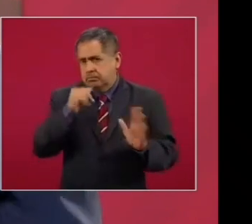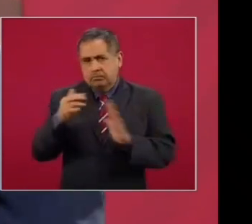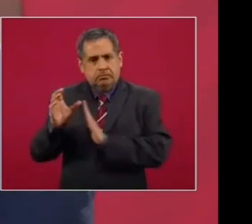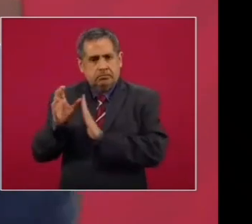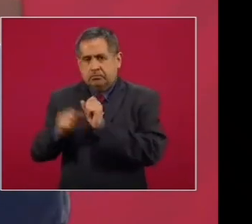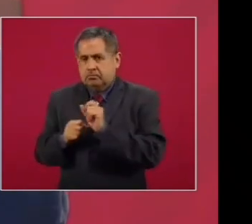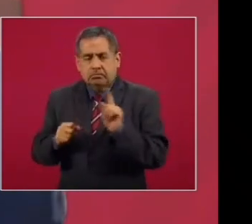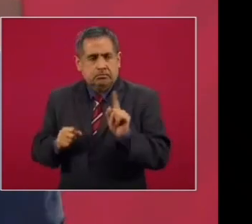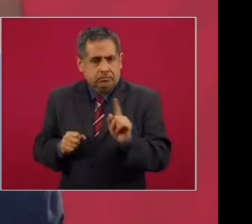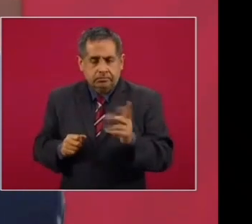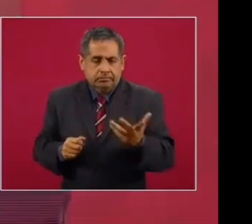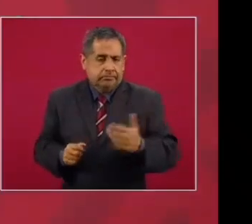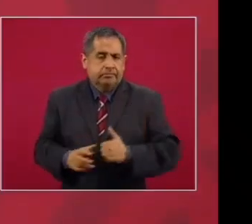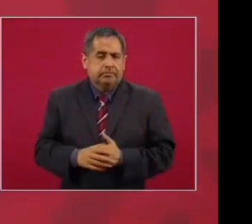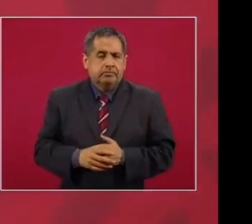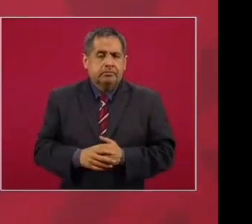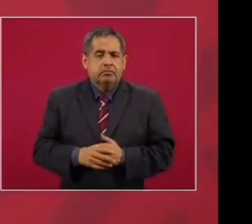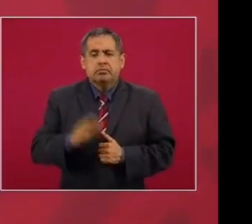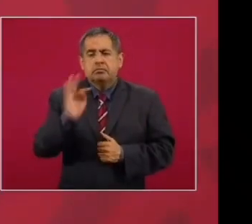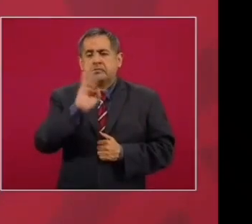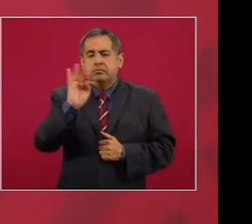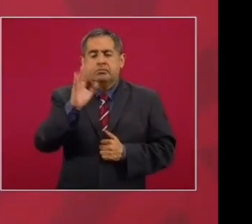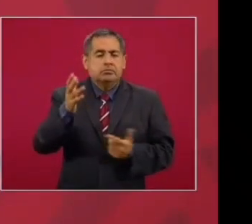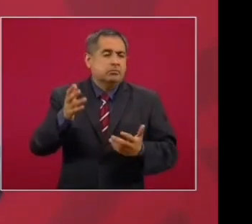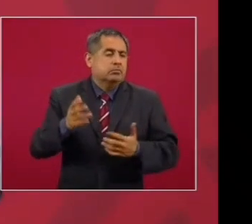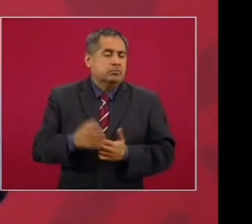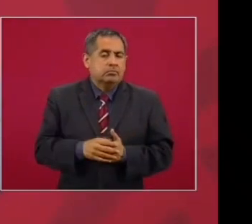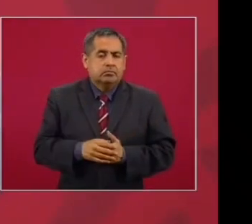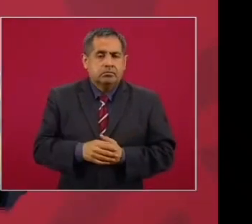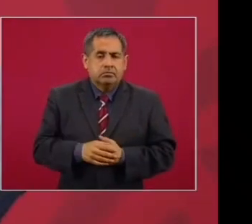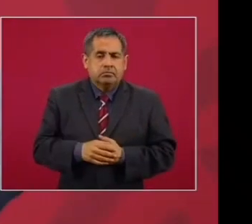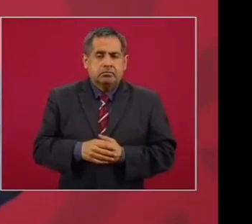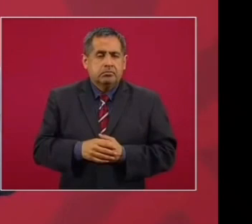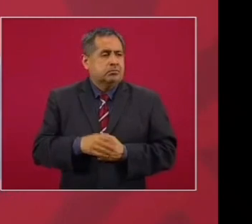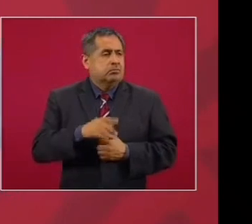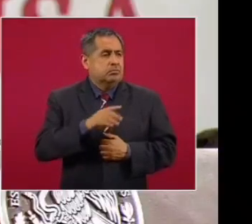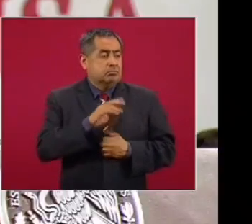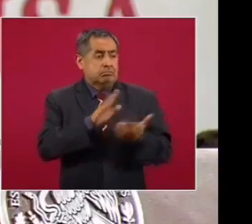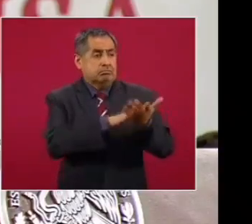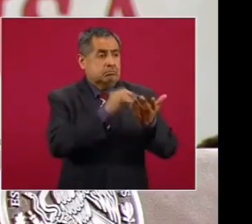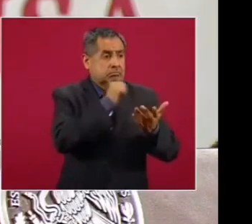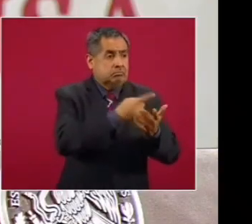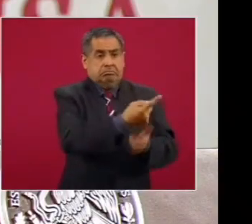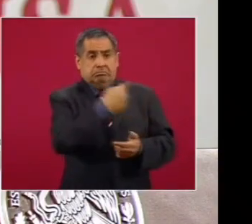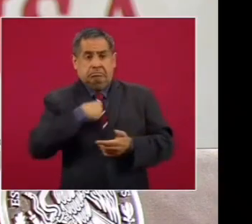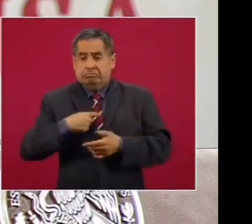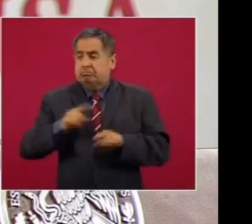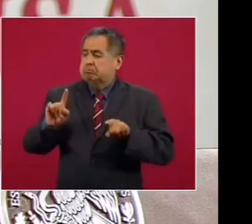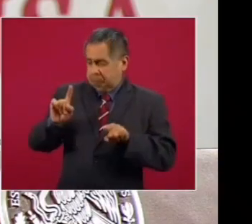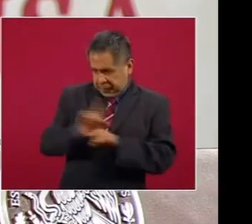Que si no reconocemos van a haber represalias. No.